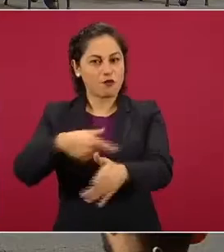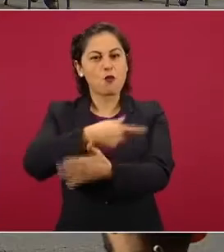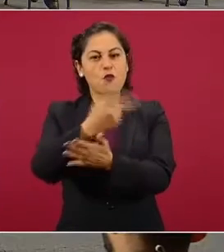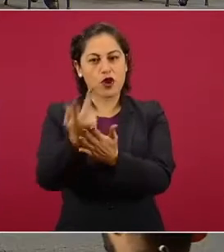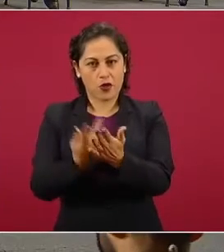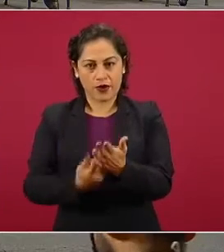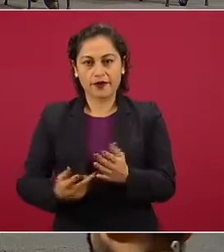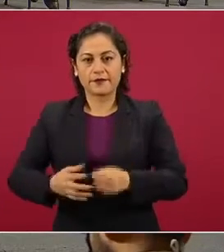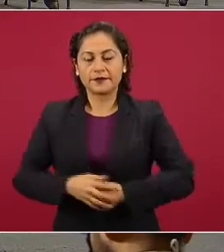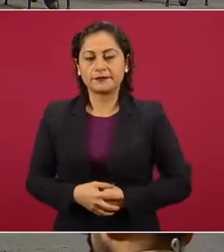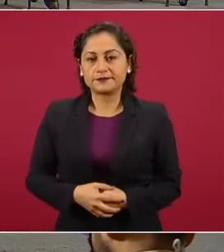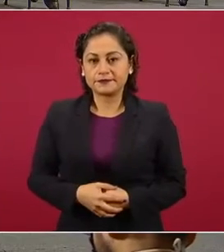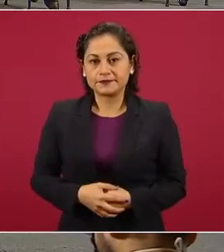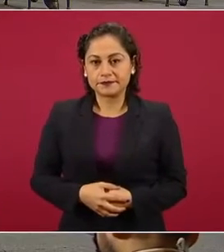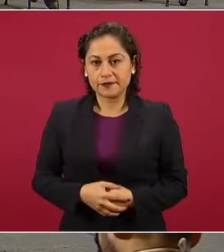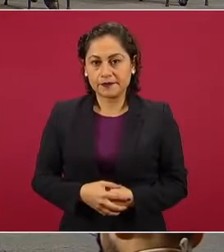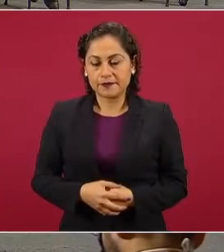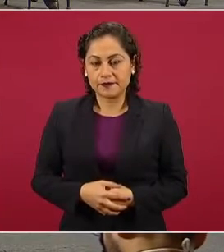que